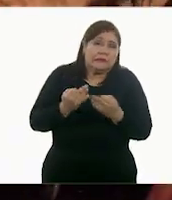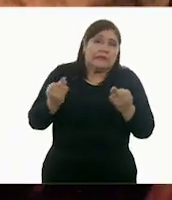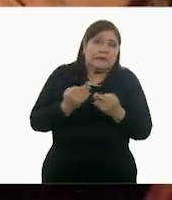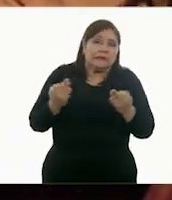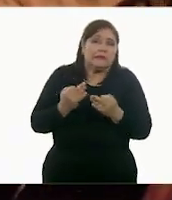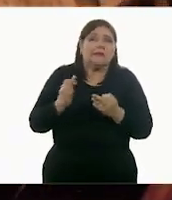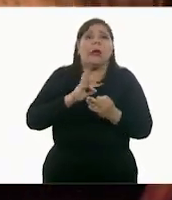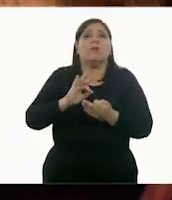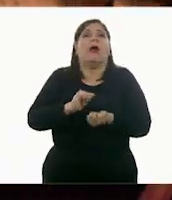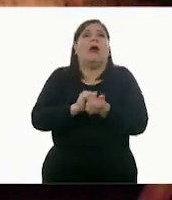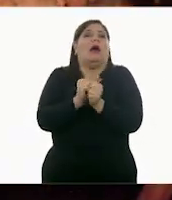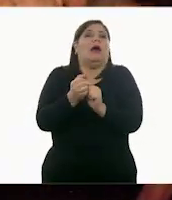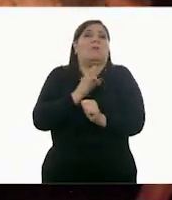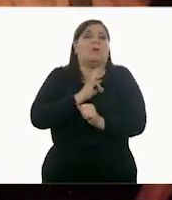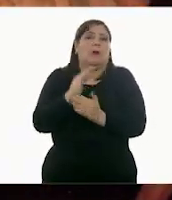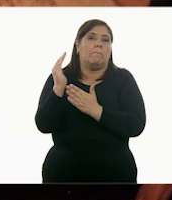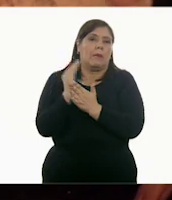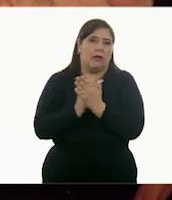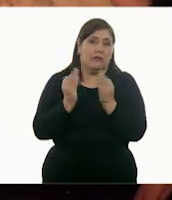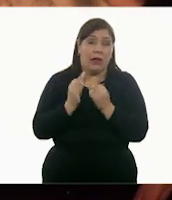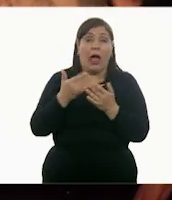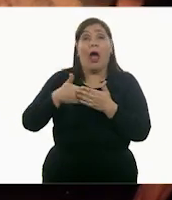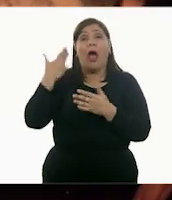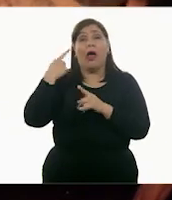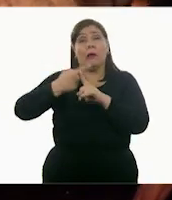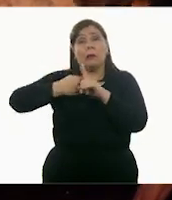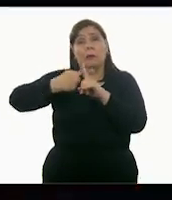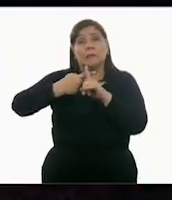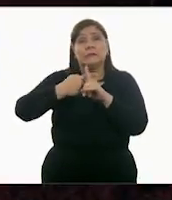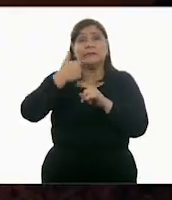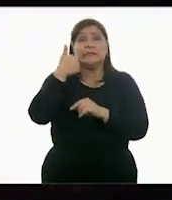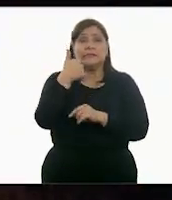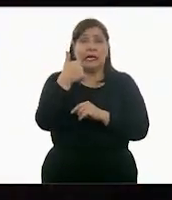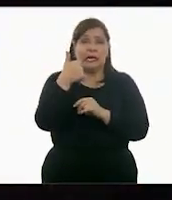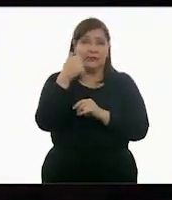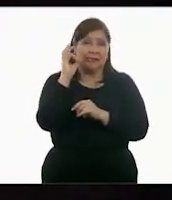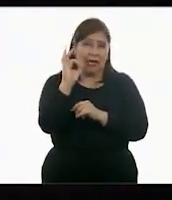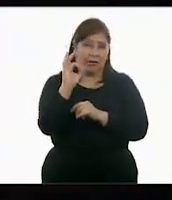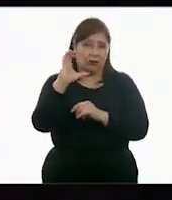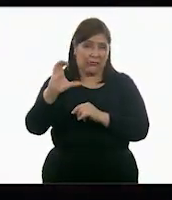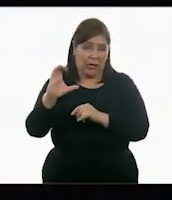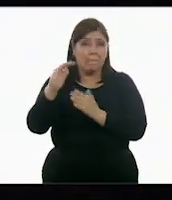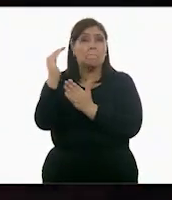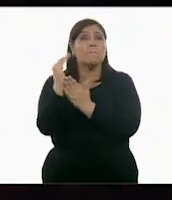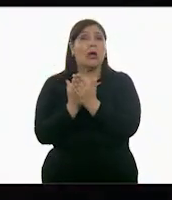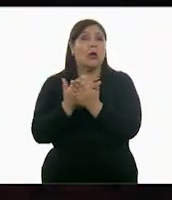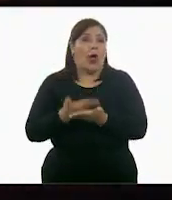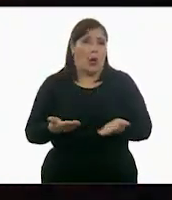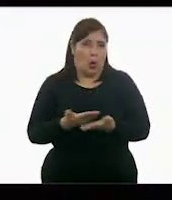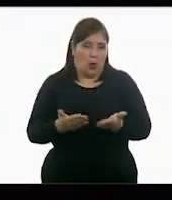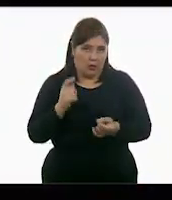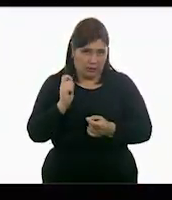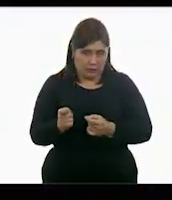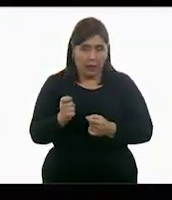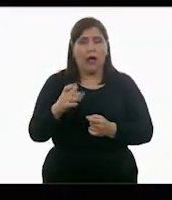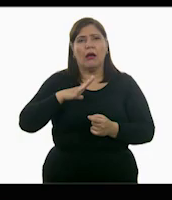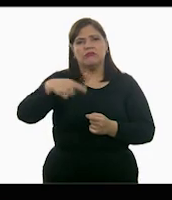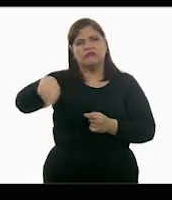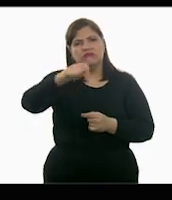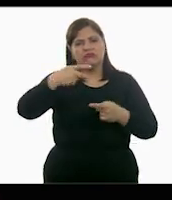en aquella época era 6 grados más fría que en la actualidad. Hábiles